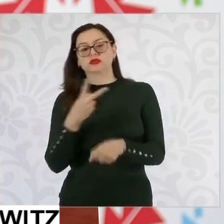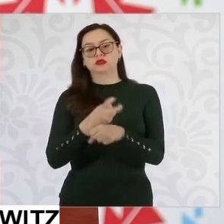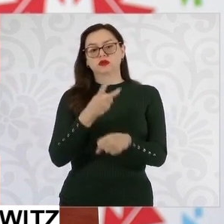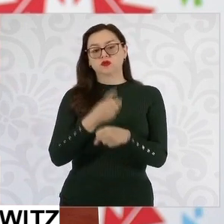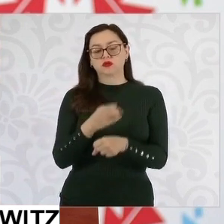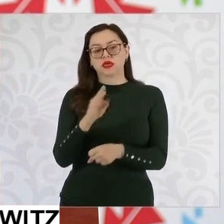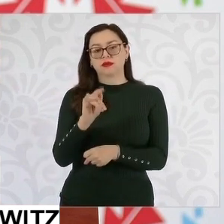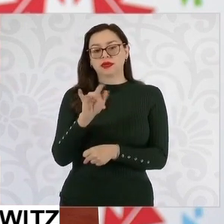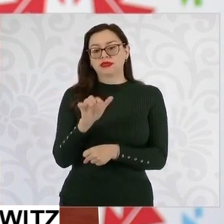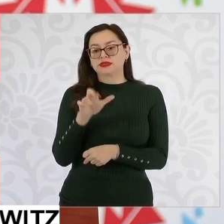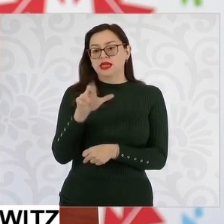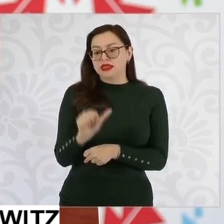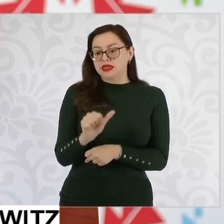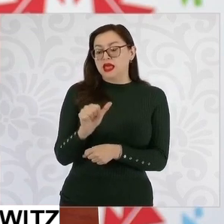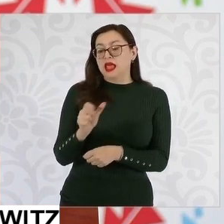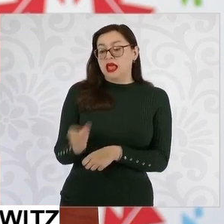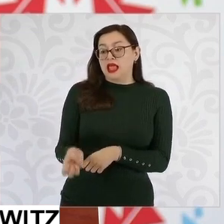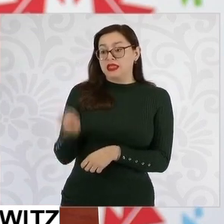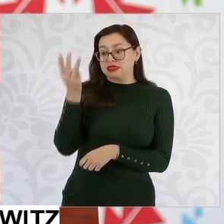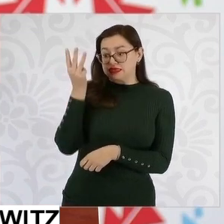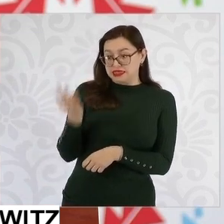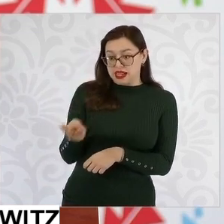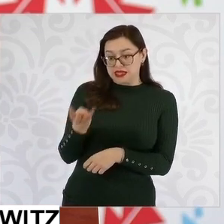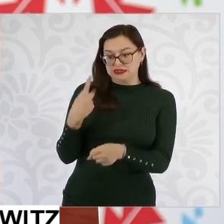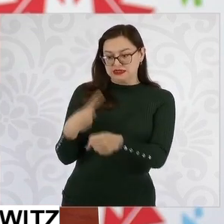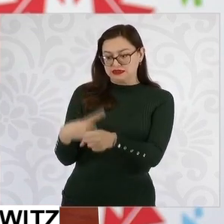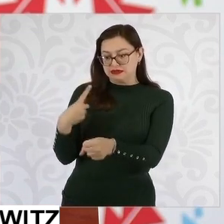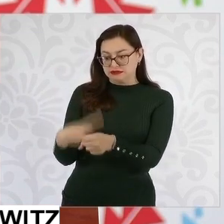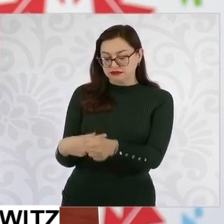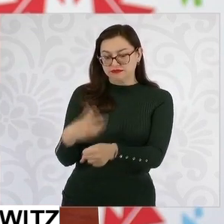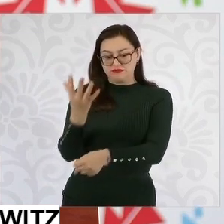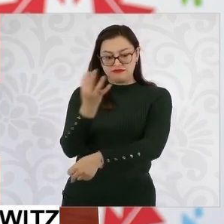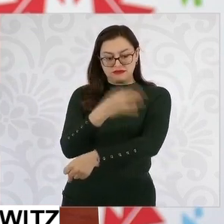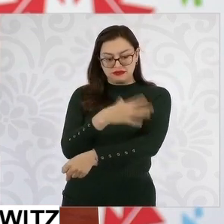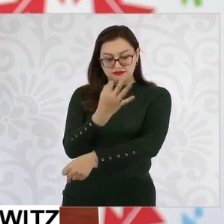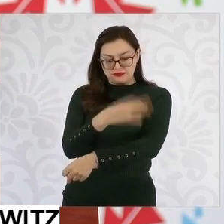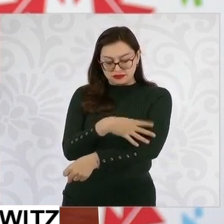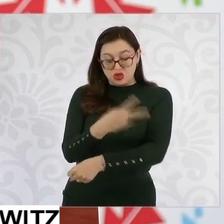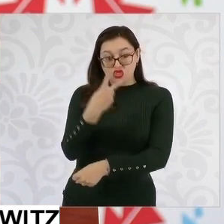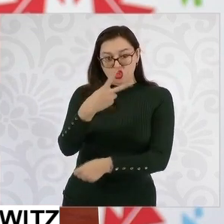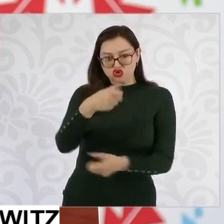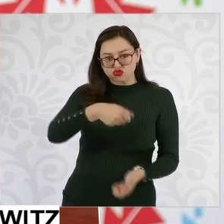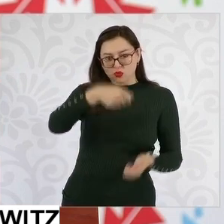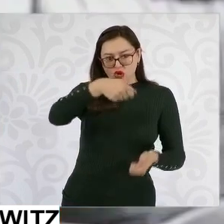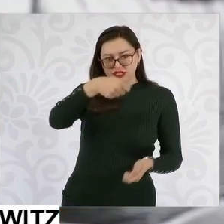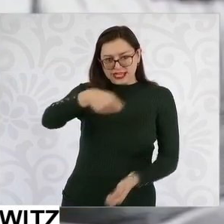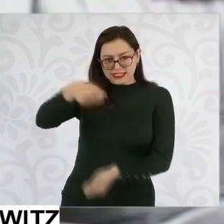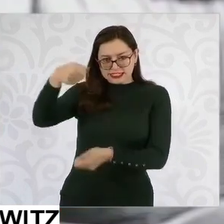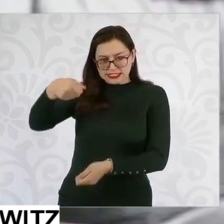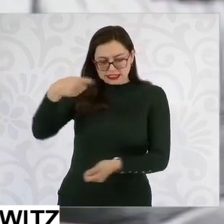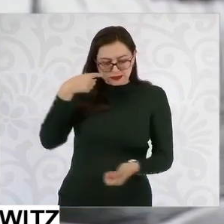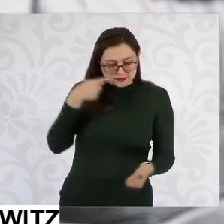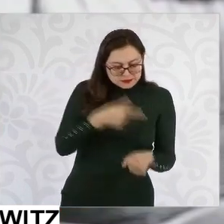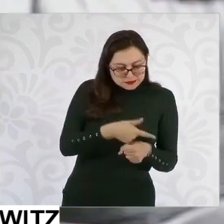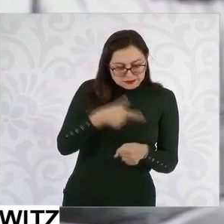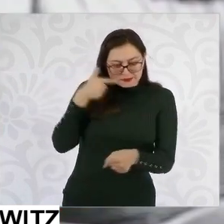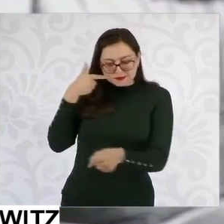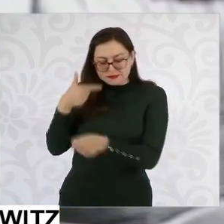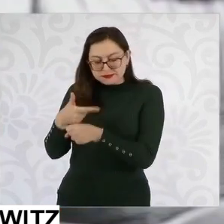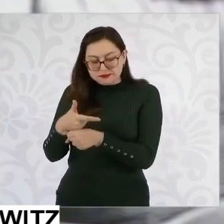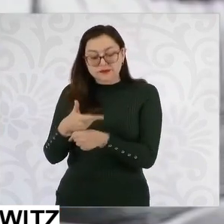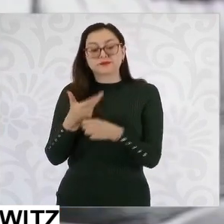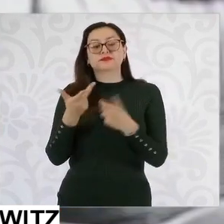en 3 pacientes y en 2 bolsas de nutrición parenteral. Se hizo además, como está recomendado,